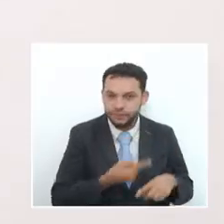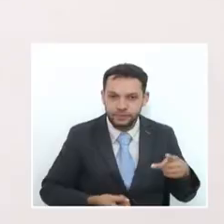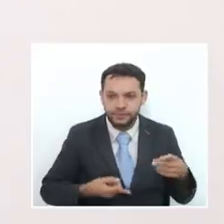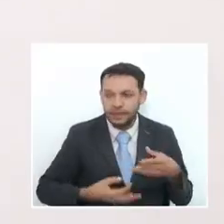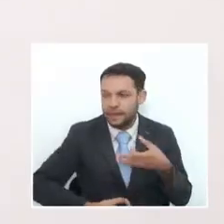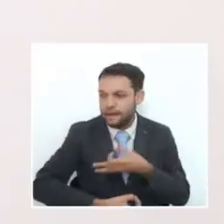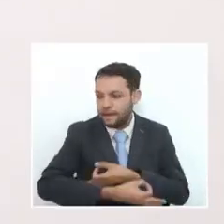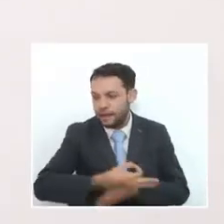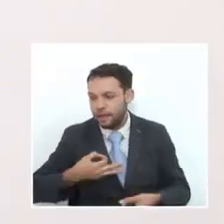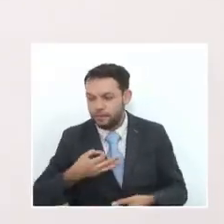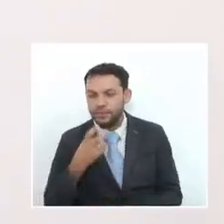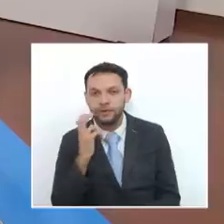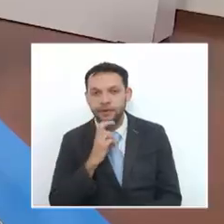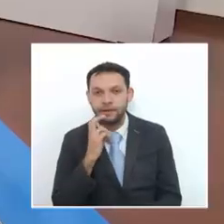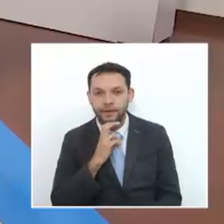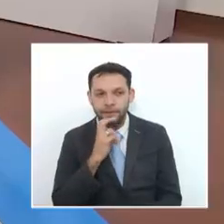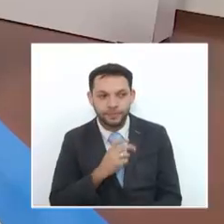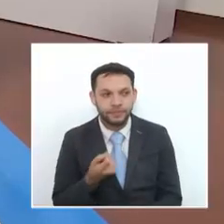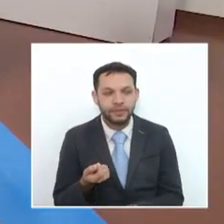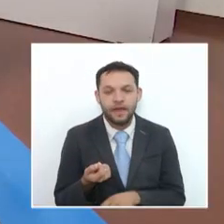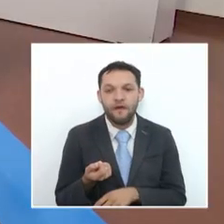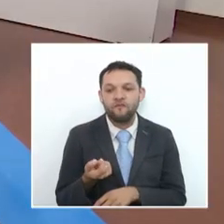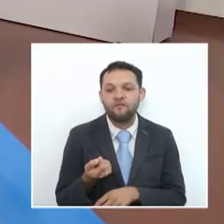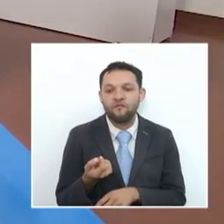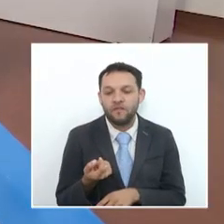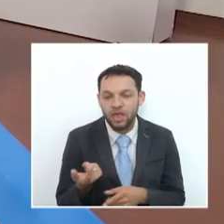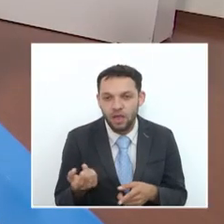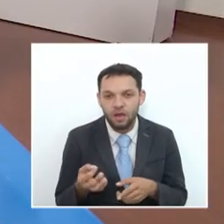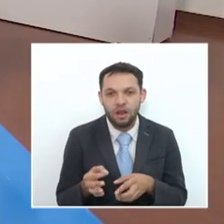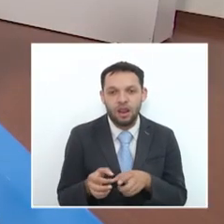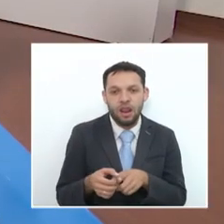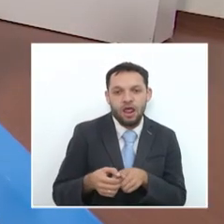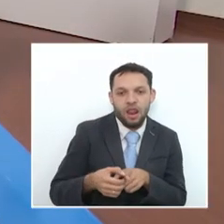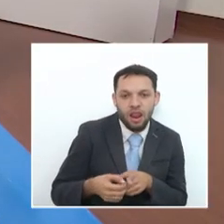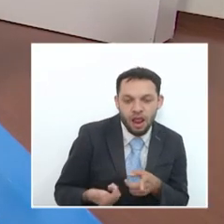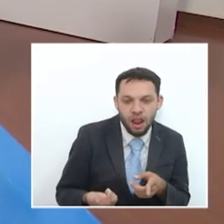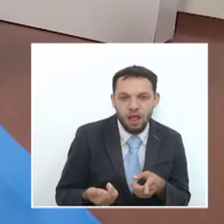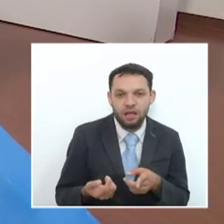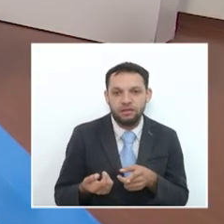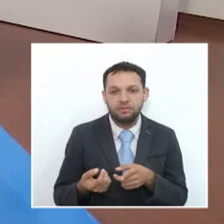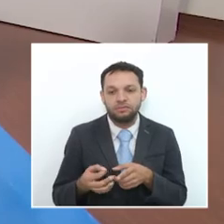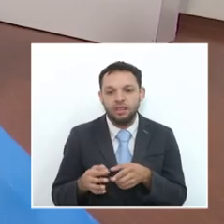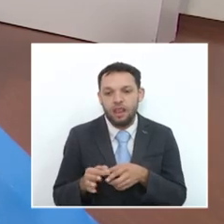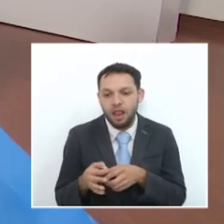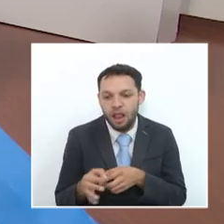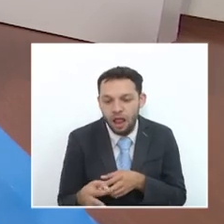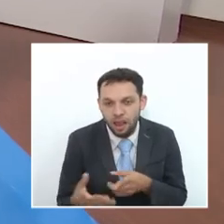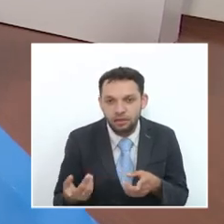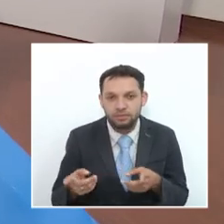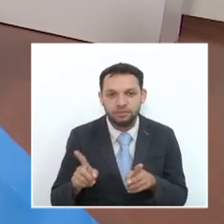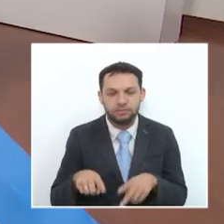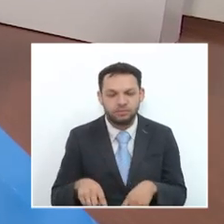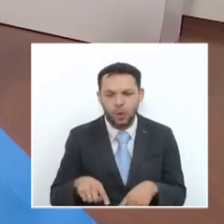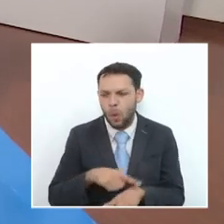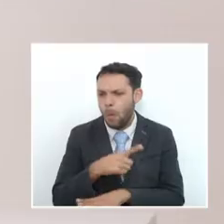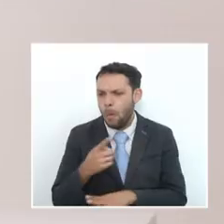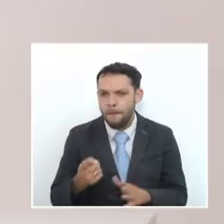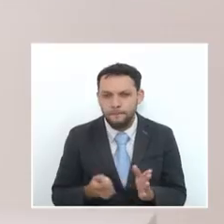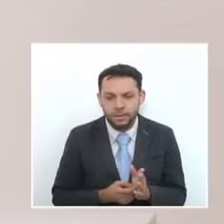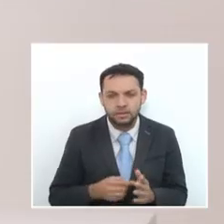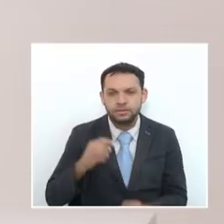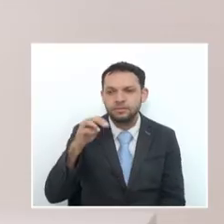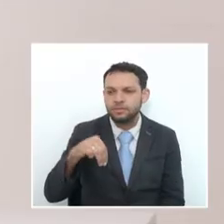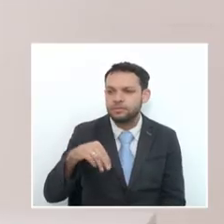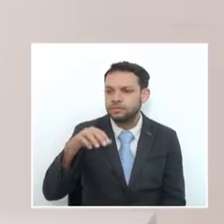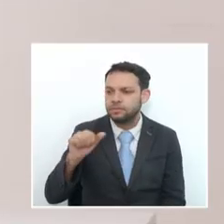carne? Frijol, lenteja, habichuela, garbanzo, blanquillo, frutos secos a excepción del maní, todo. Macadamias,